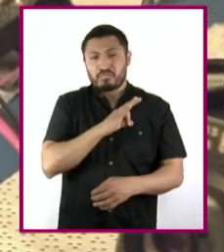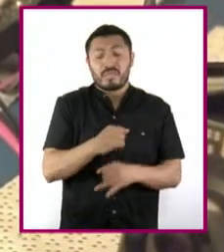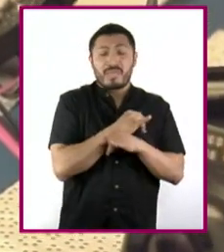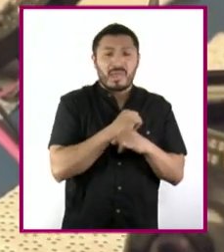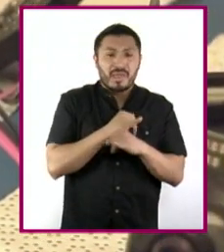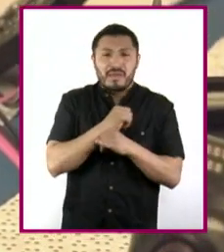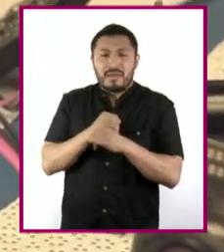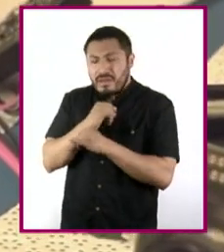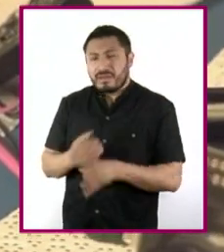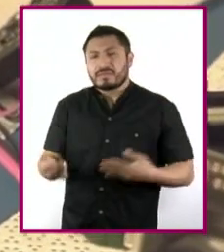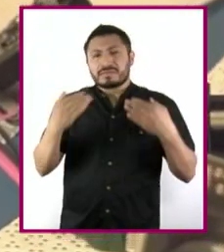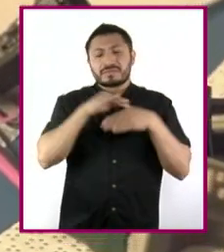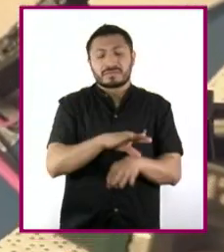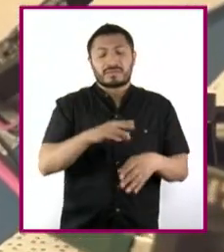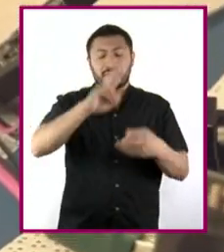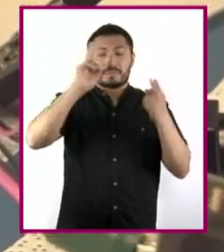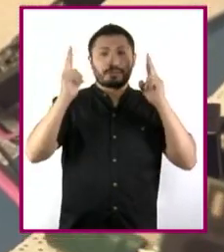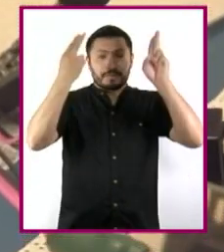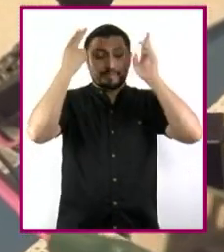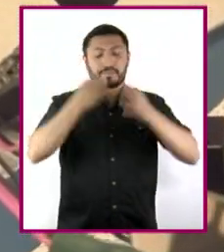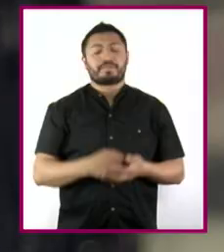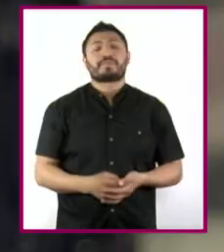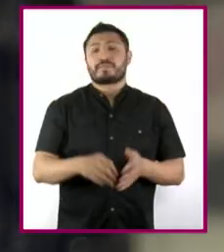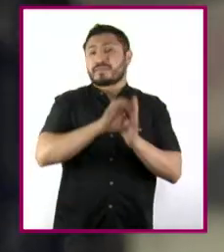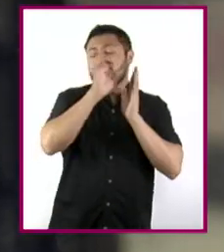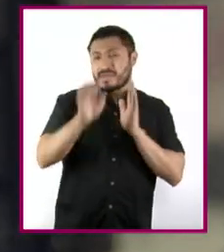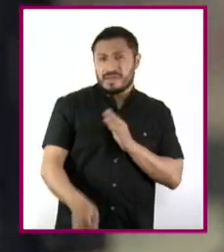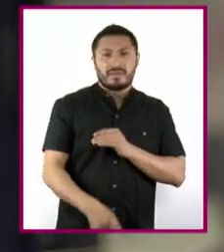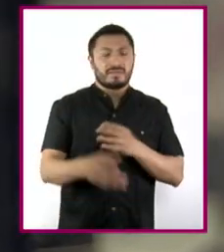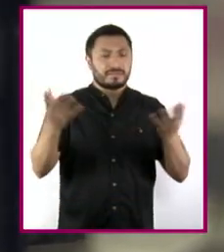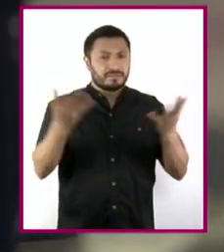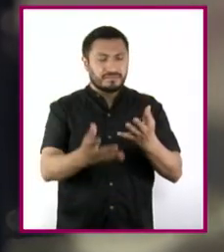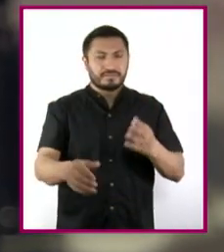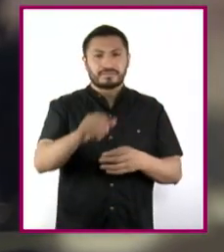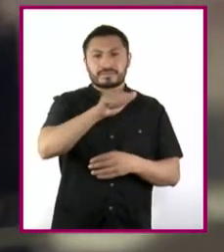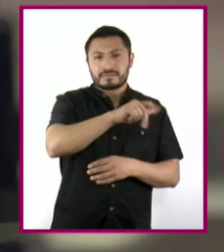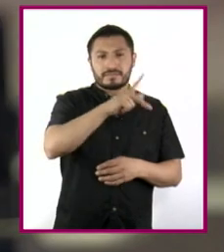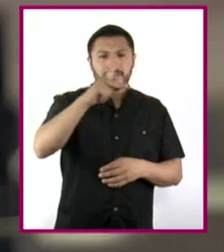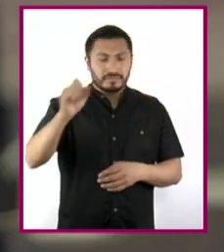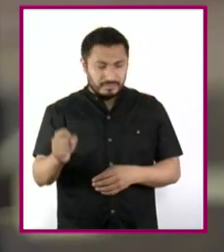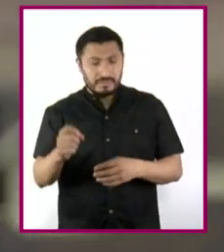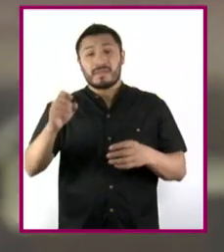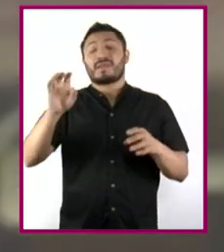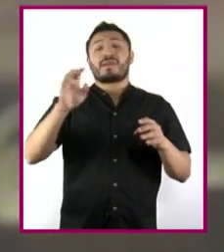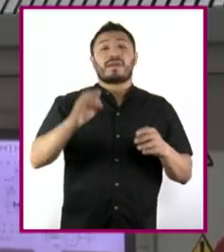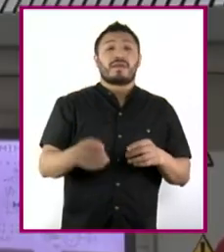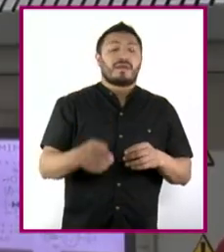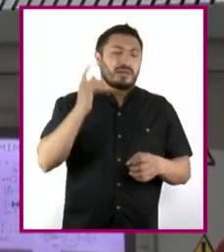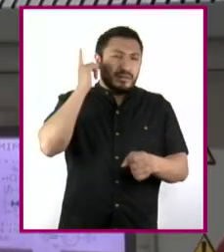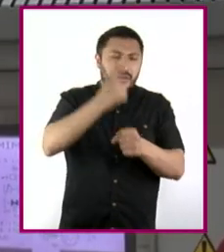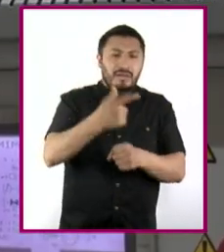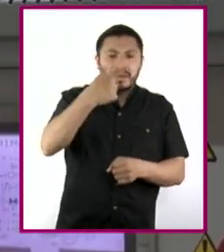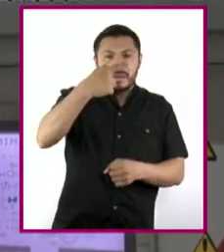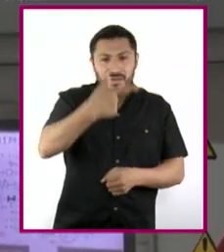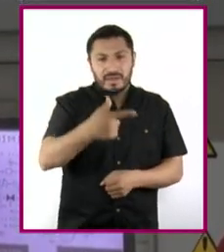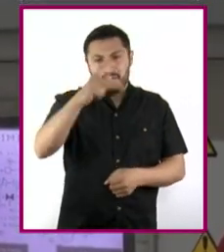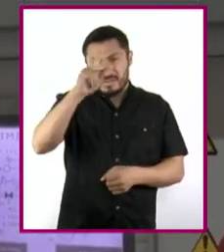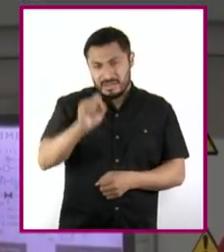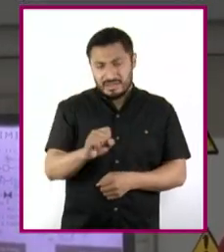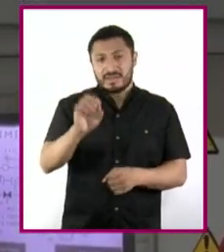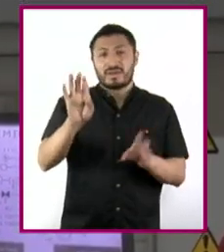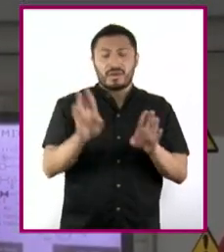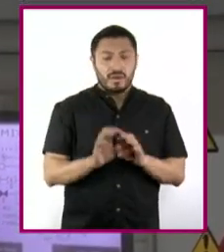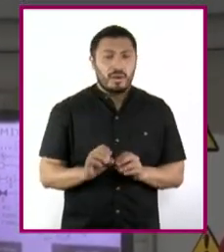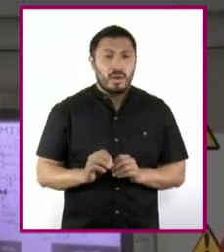investigación relacionada con el espacio. Por ejemplo, ejecutar aplicaciones a partir de la obtención de la posición geográfica a través de un